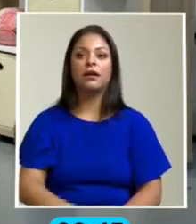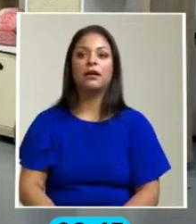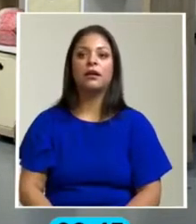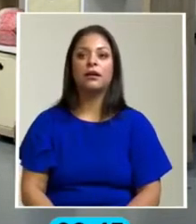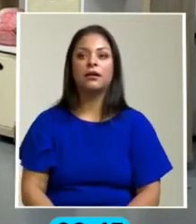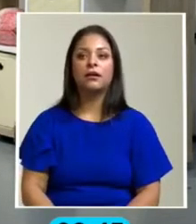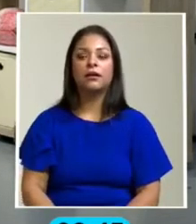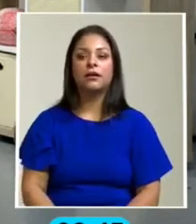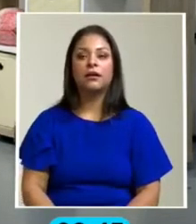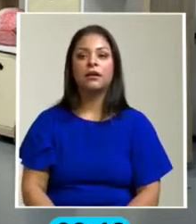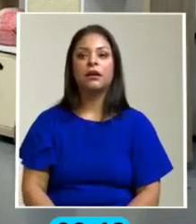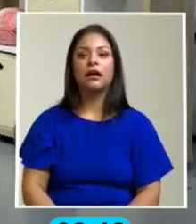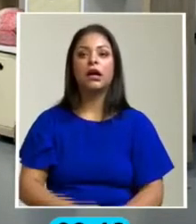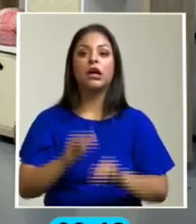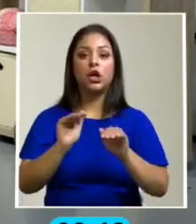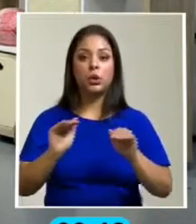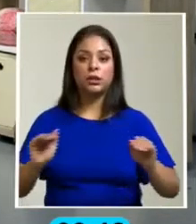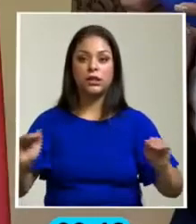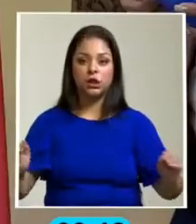a los niños